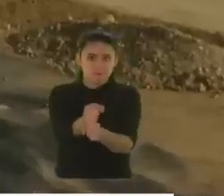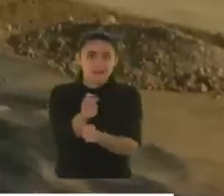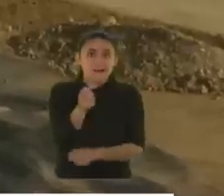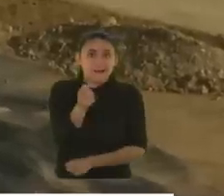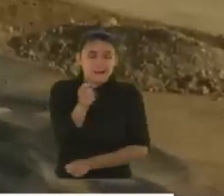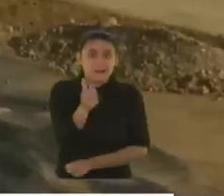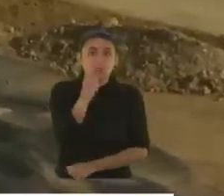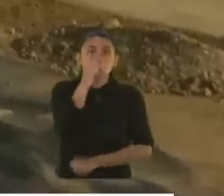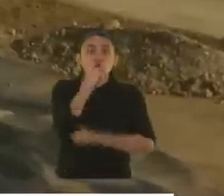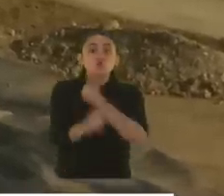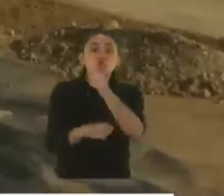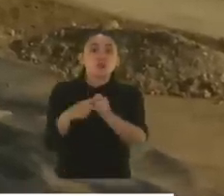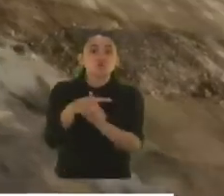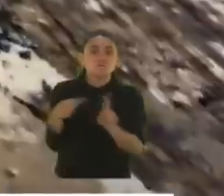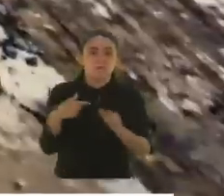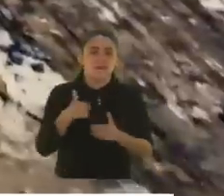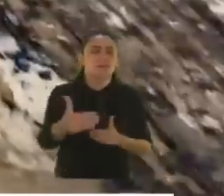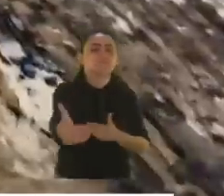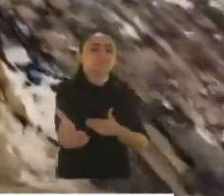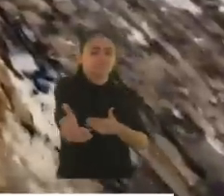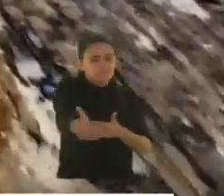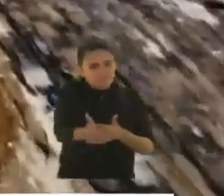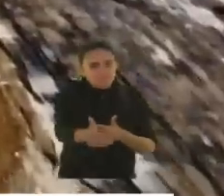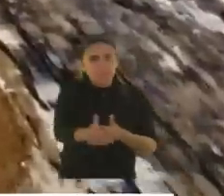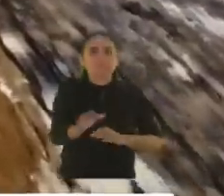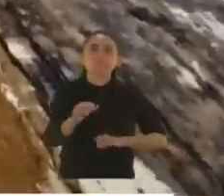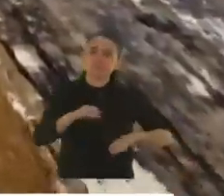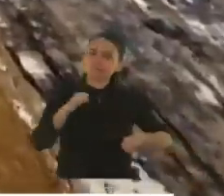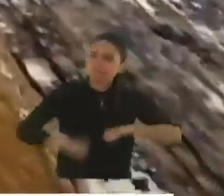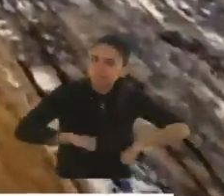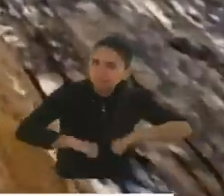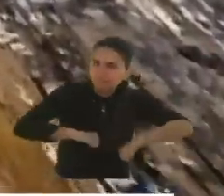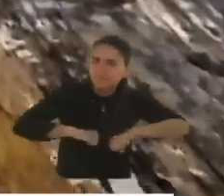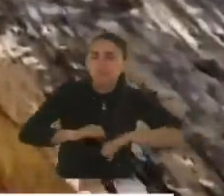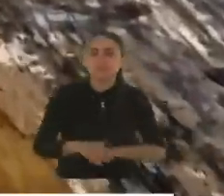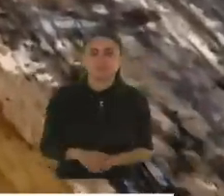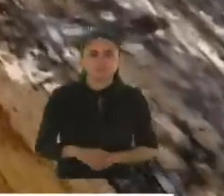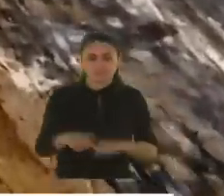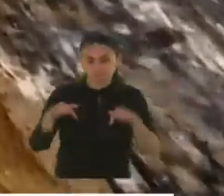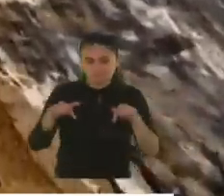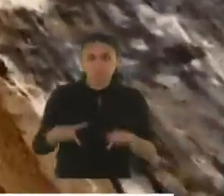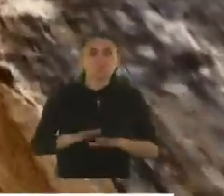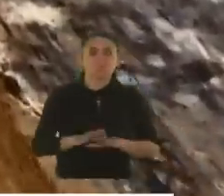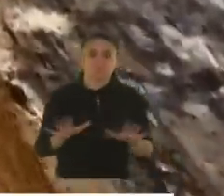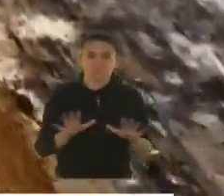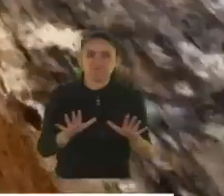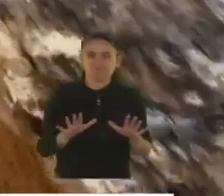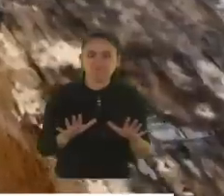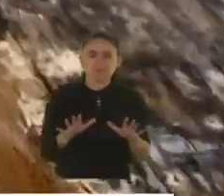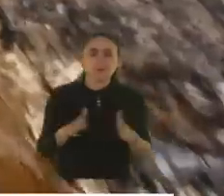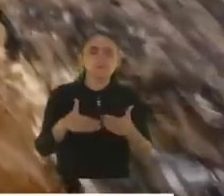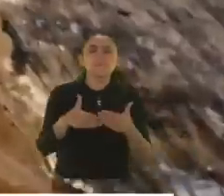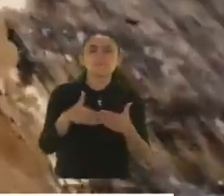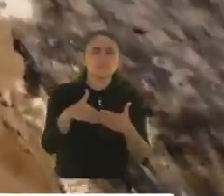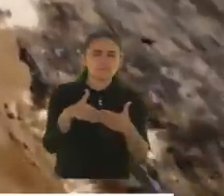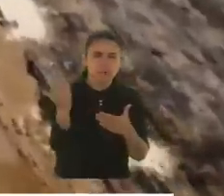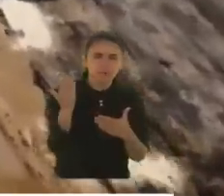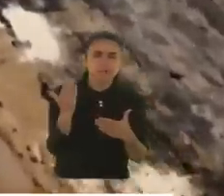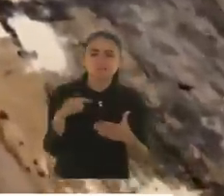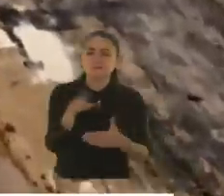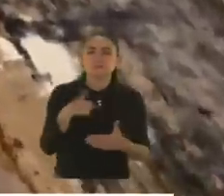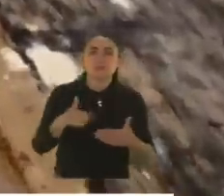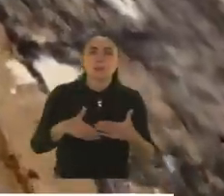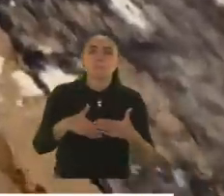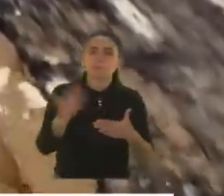y medio adelante de la programación. Estamos empezando a recibir partes